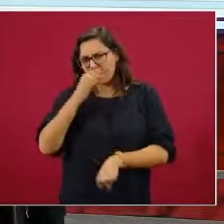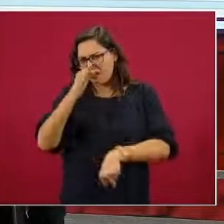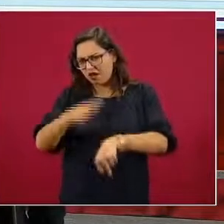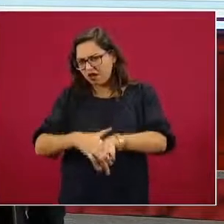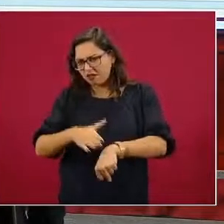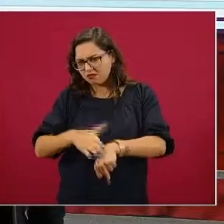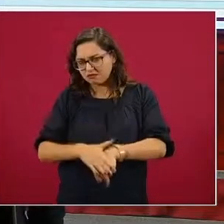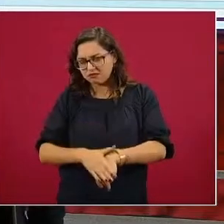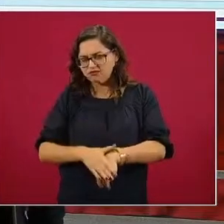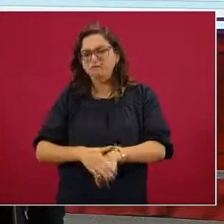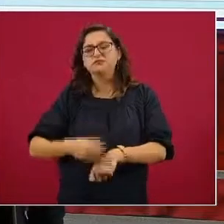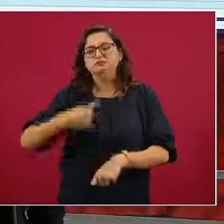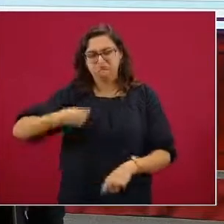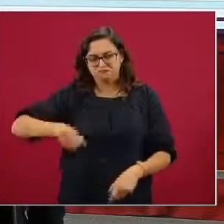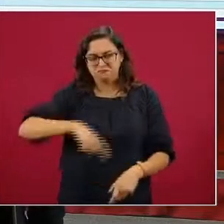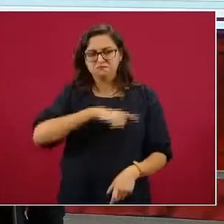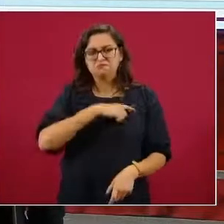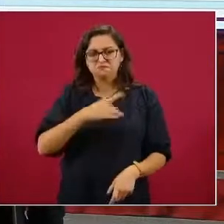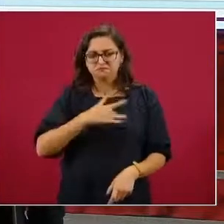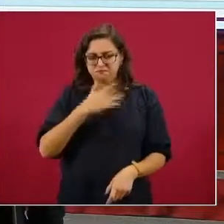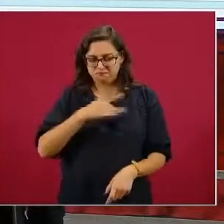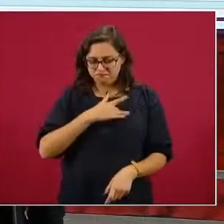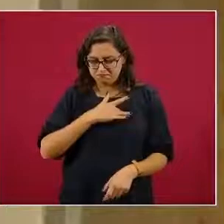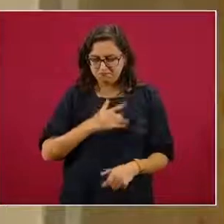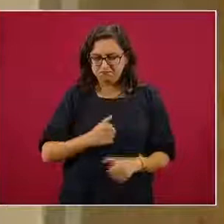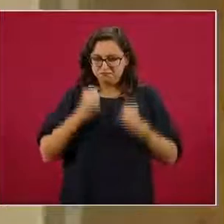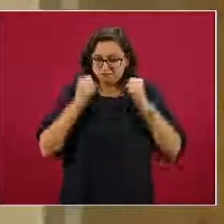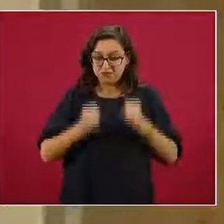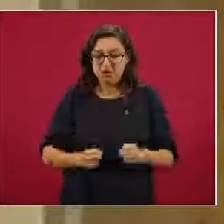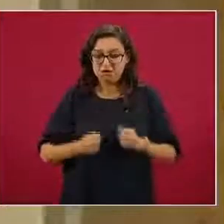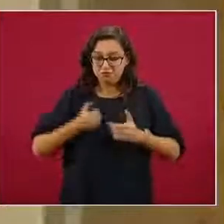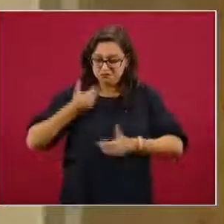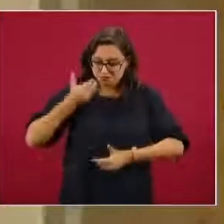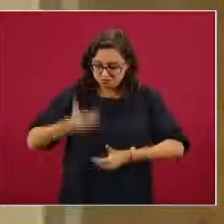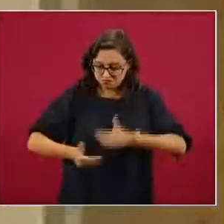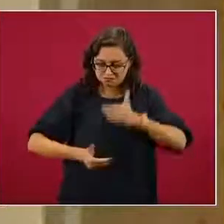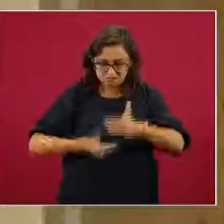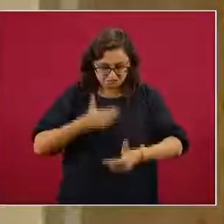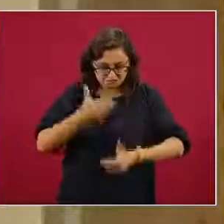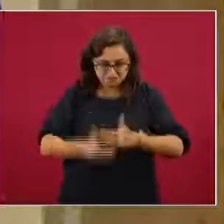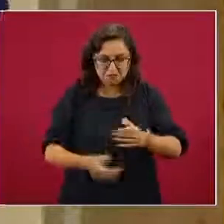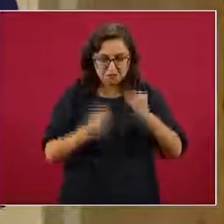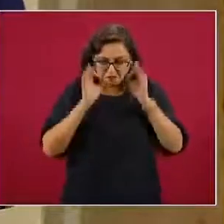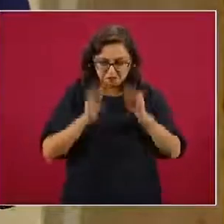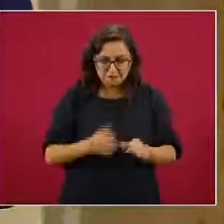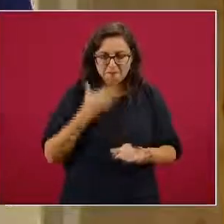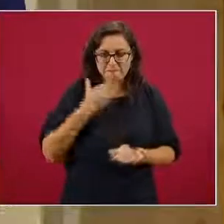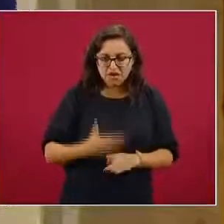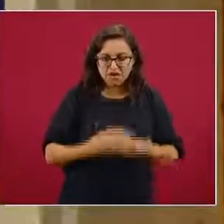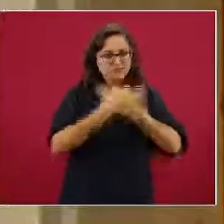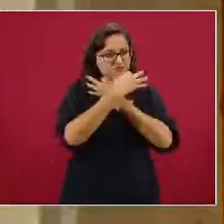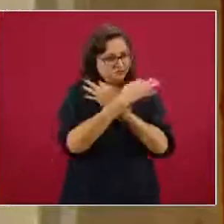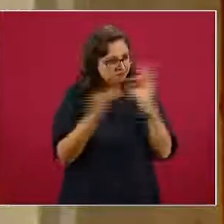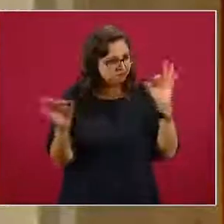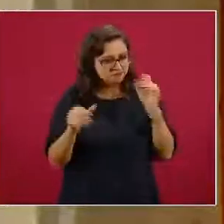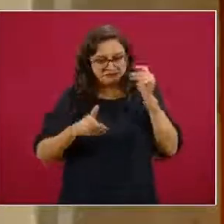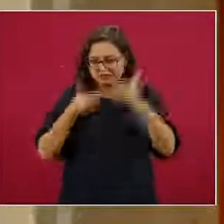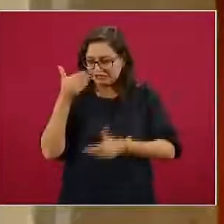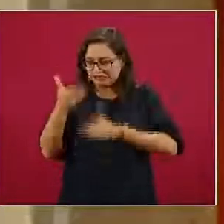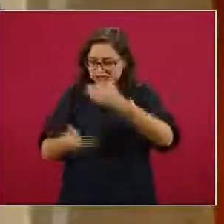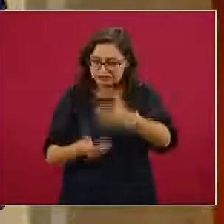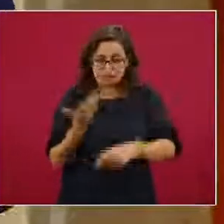en este gobierno que cuando las cosas van bien hay que decirlo, cuando las cosas no van tan bien hay que